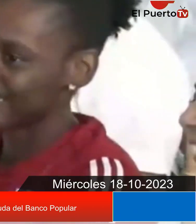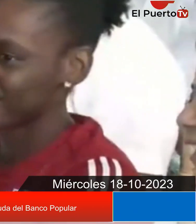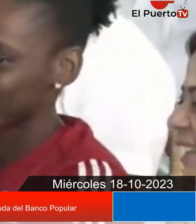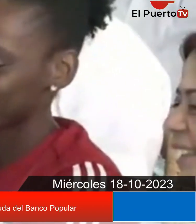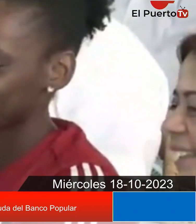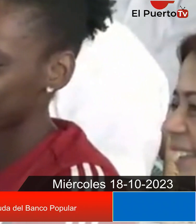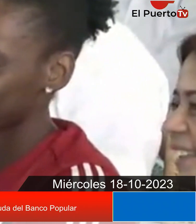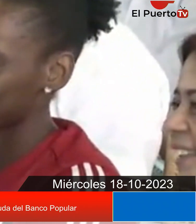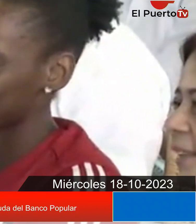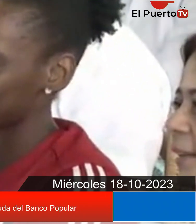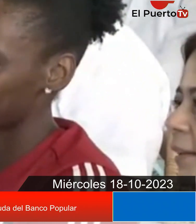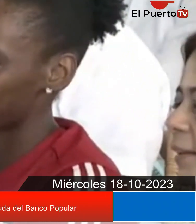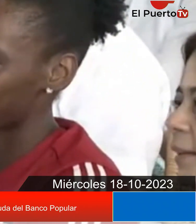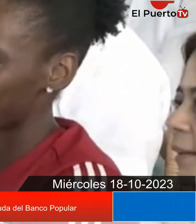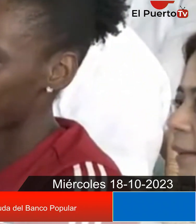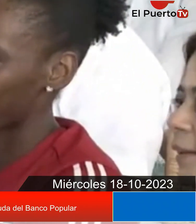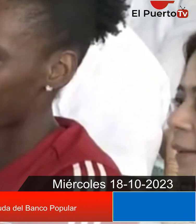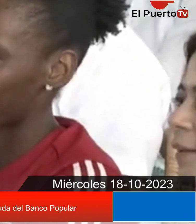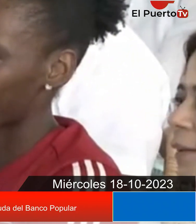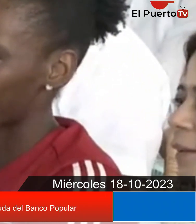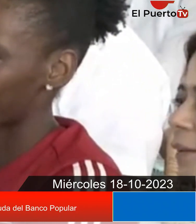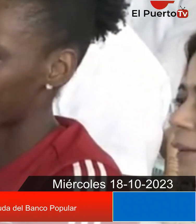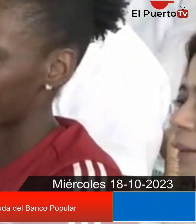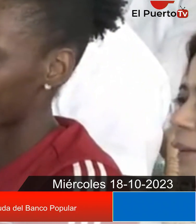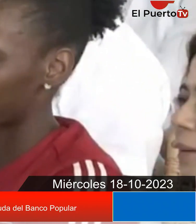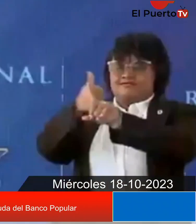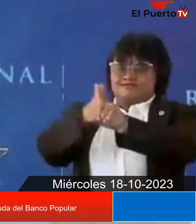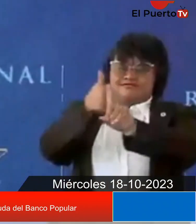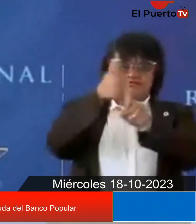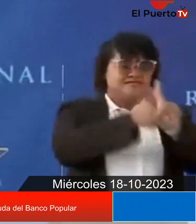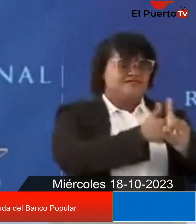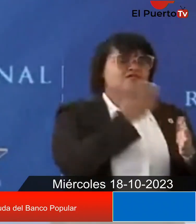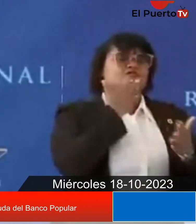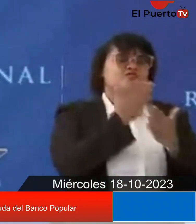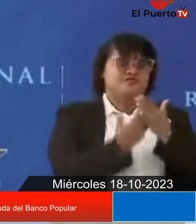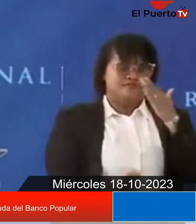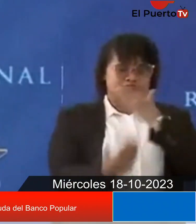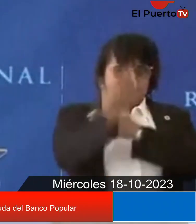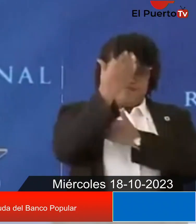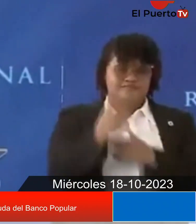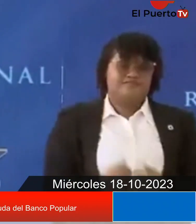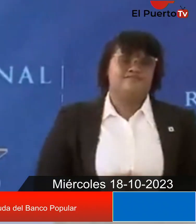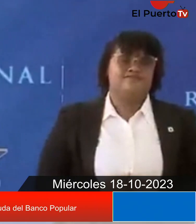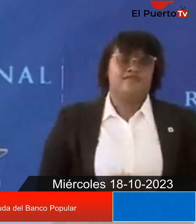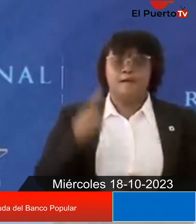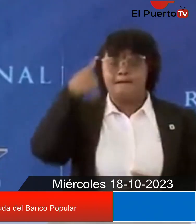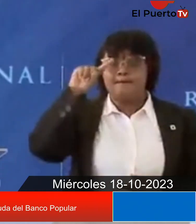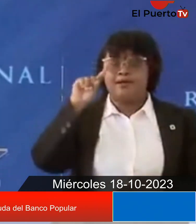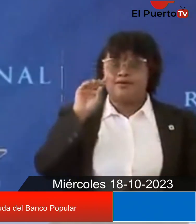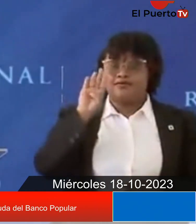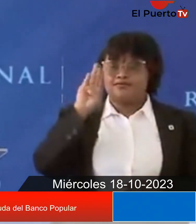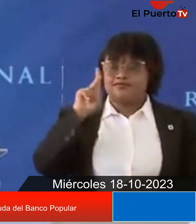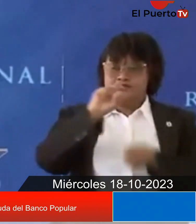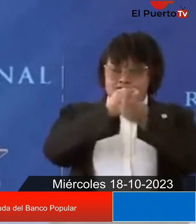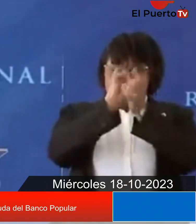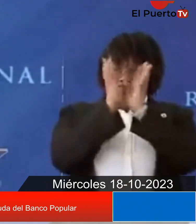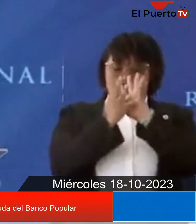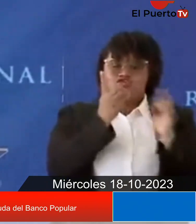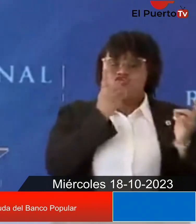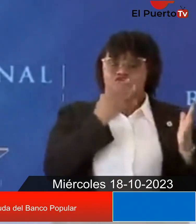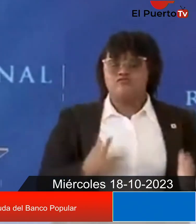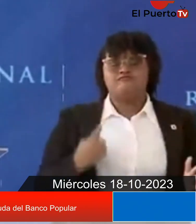Amigos de la prensa, señoras y señores, muy buenos días. Para el Banco Popular Dominicano